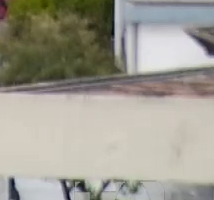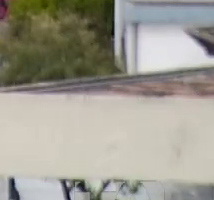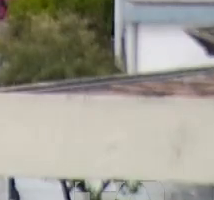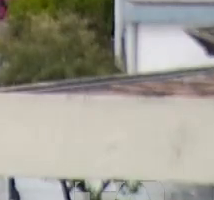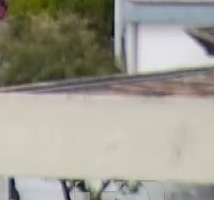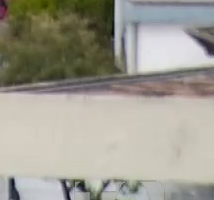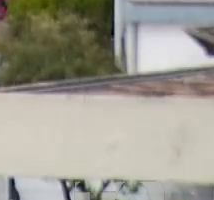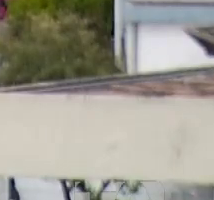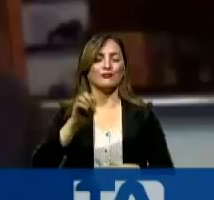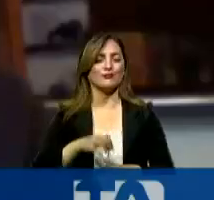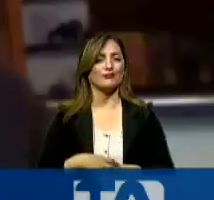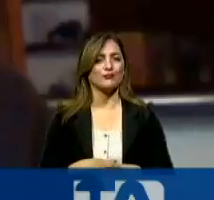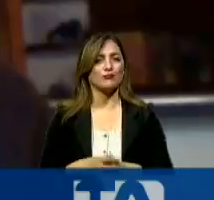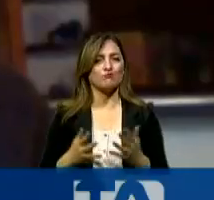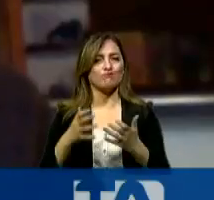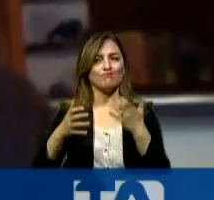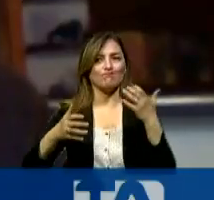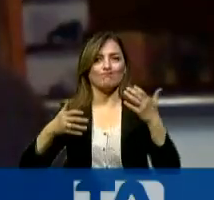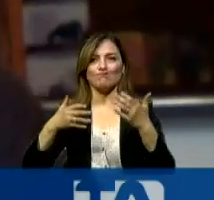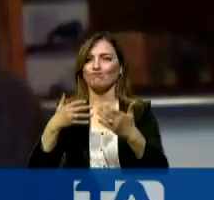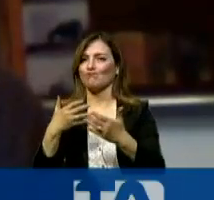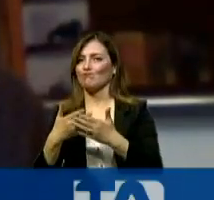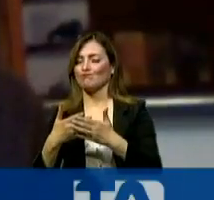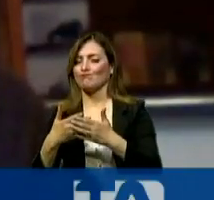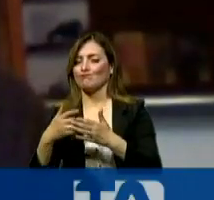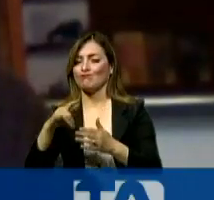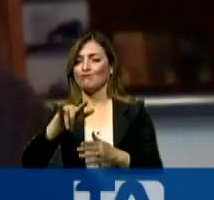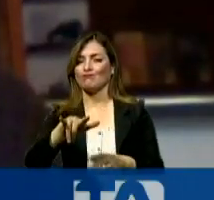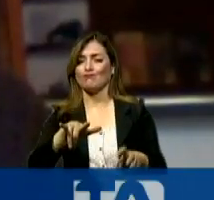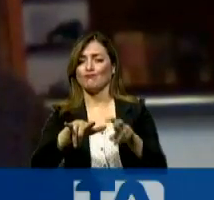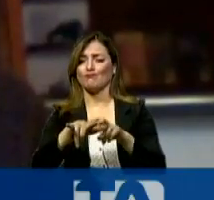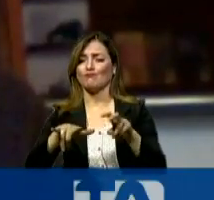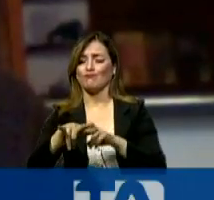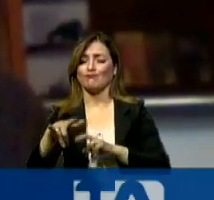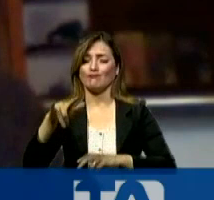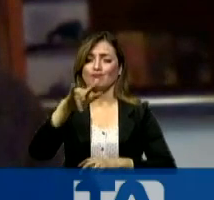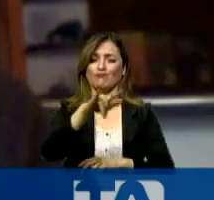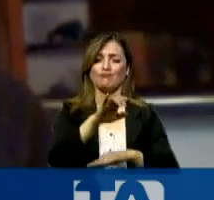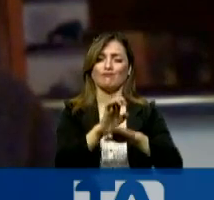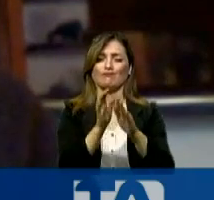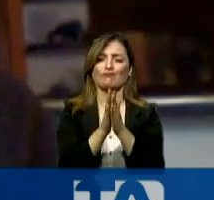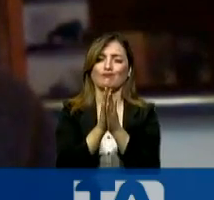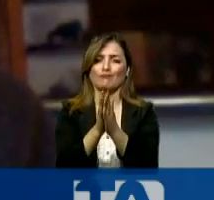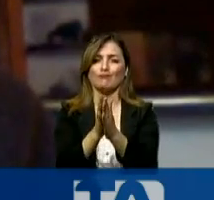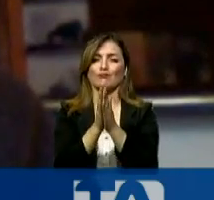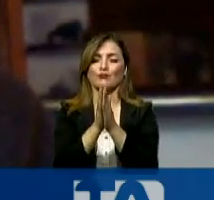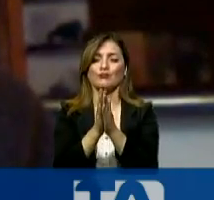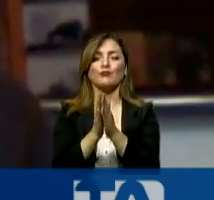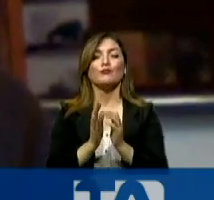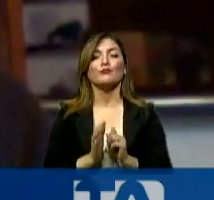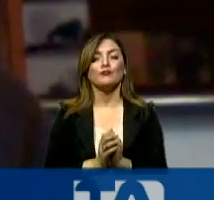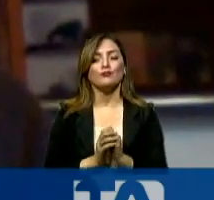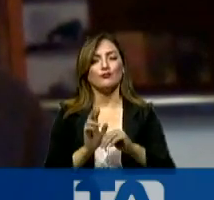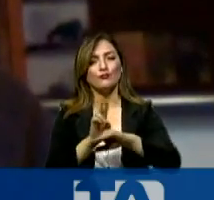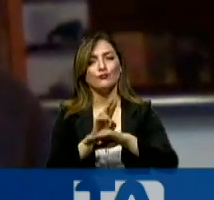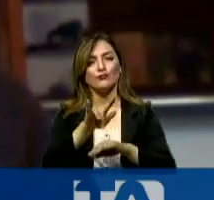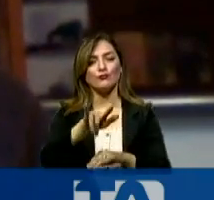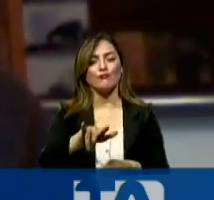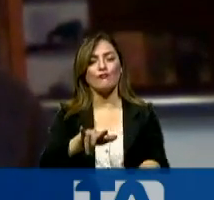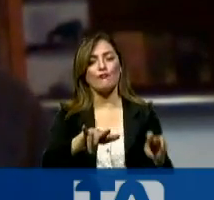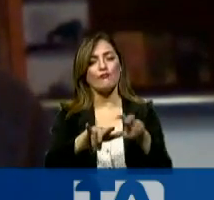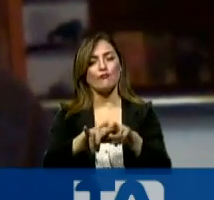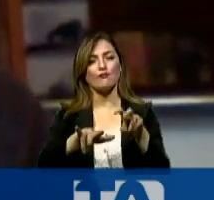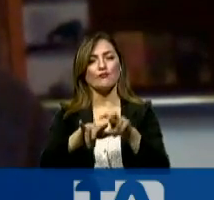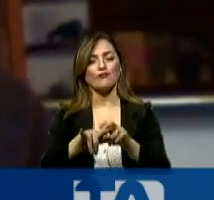quieren retornar al país pedimos que todos los compatriotas que han salido de ucrania vayan al ecuador y utilicen estos vuelos horarios sin embargo